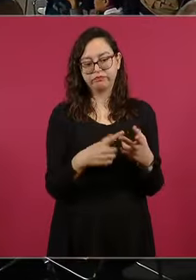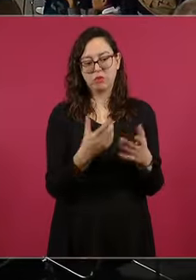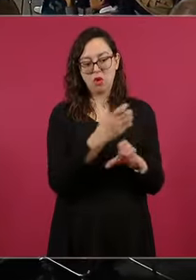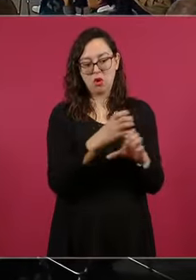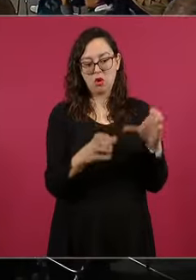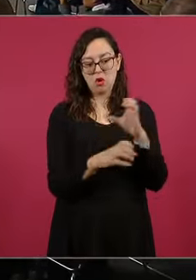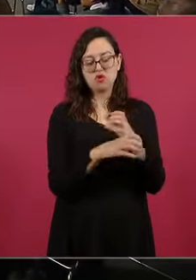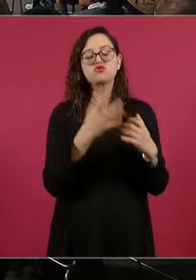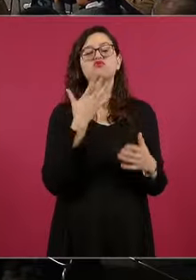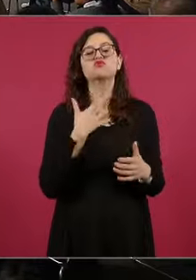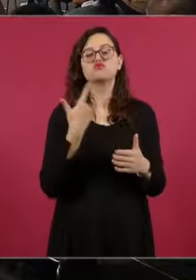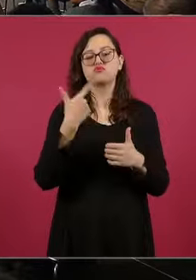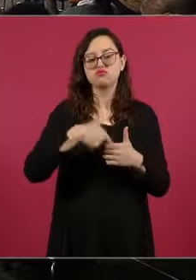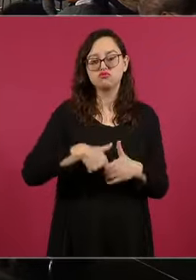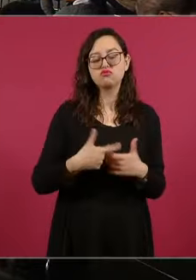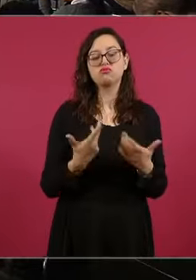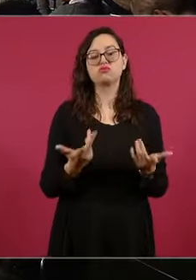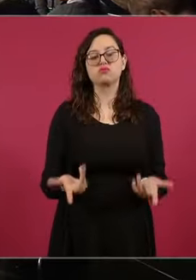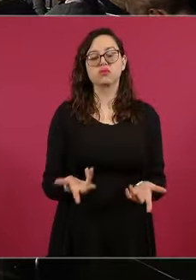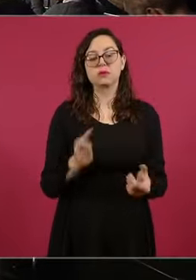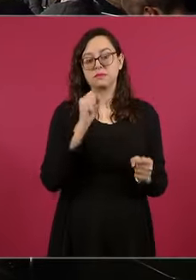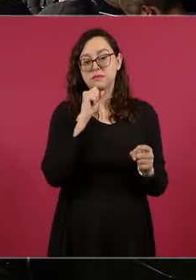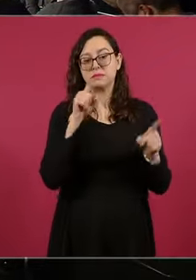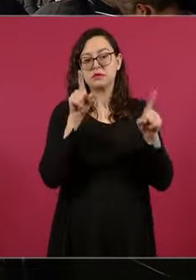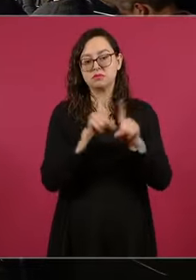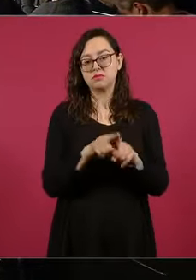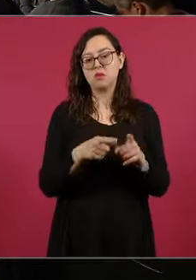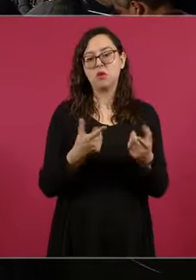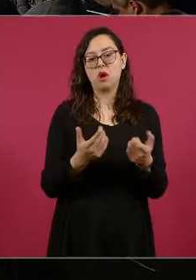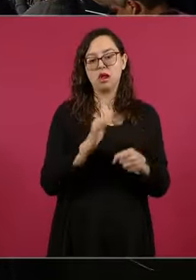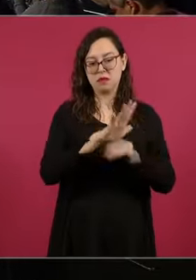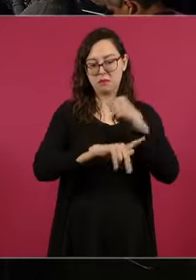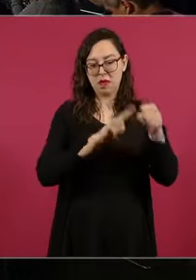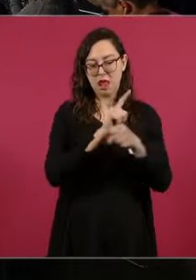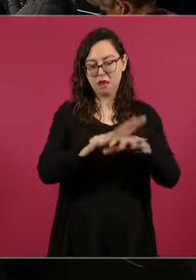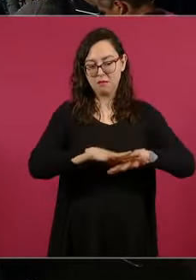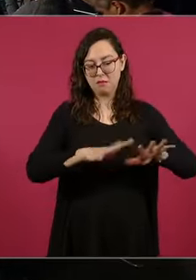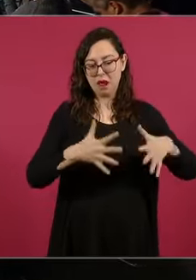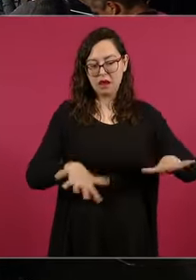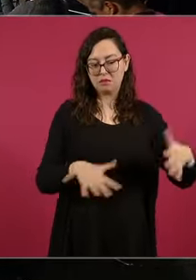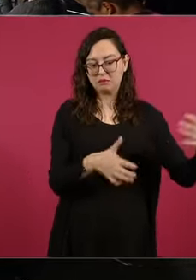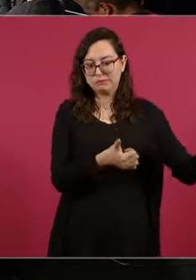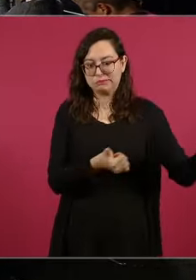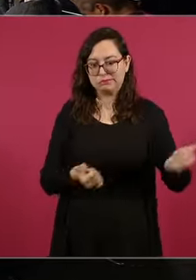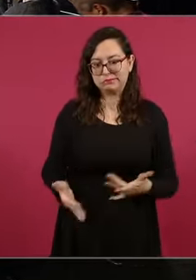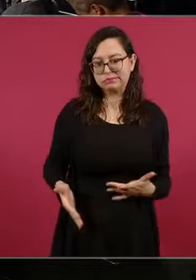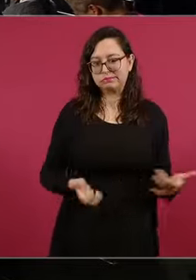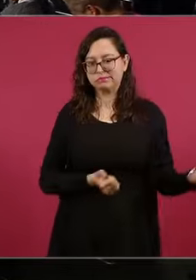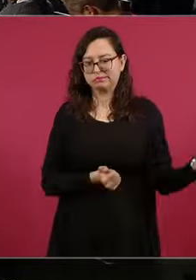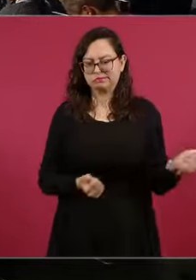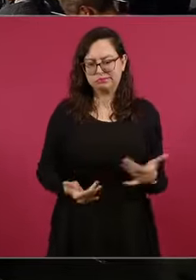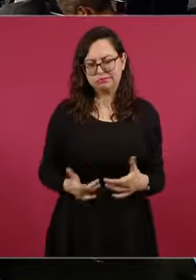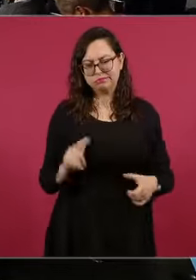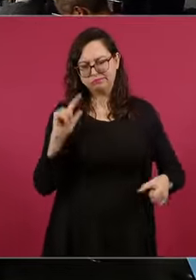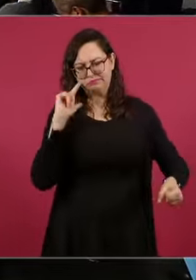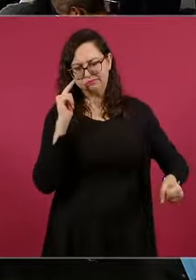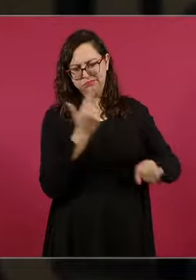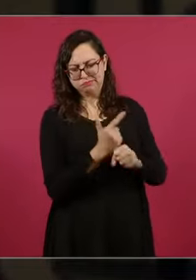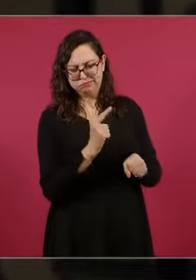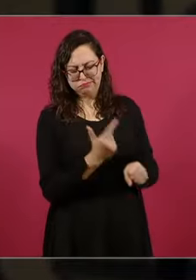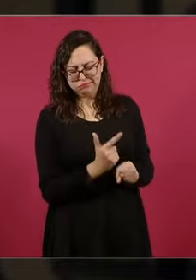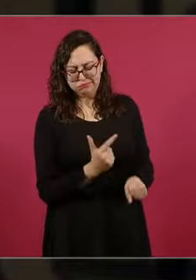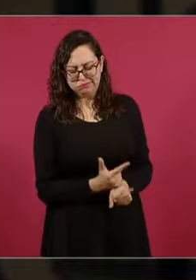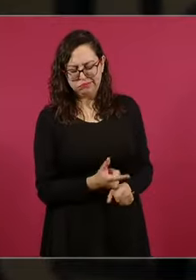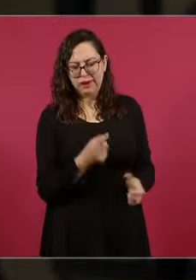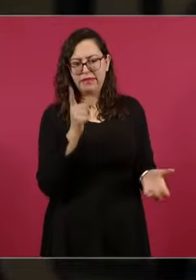de hidrocarburos, de pepino de mar, también algunas extorsiones a agentes aduanales y la manipulación o